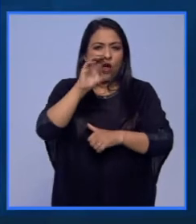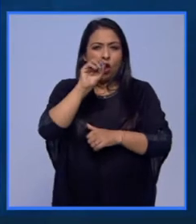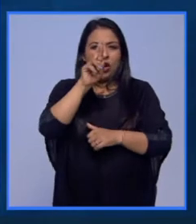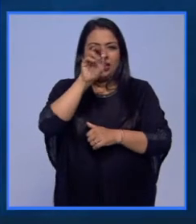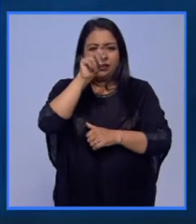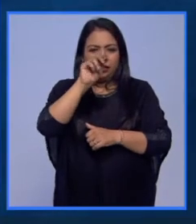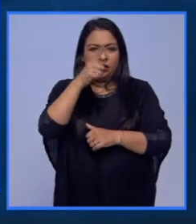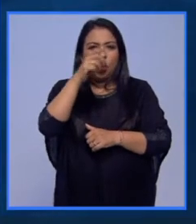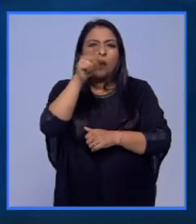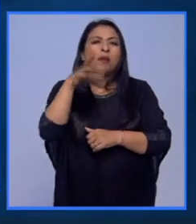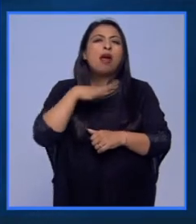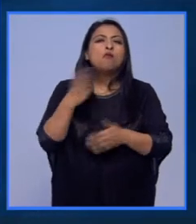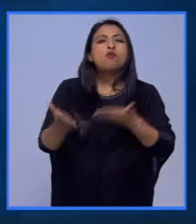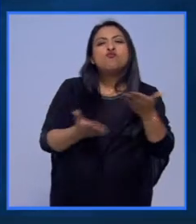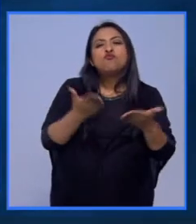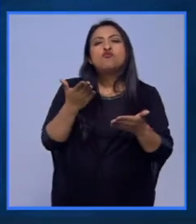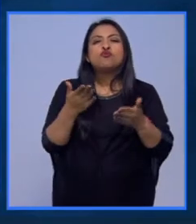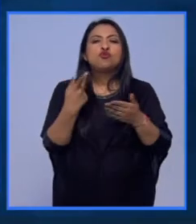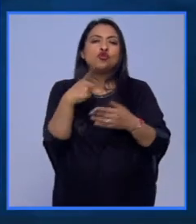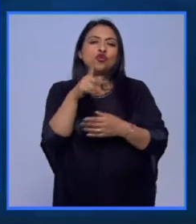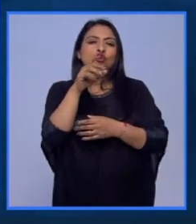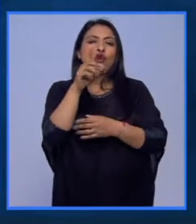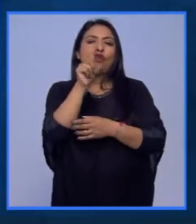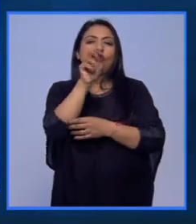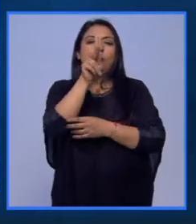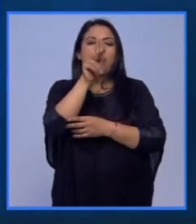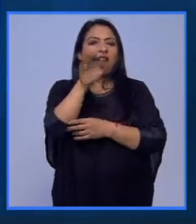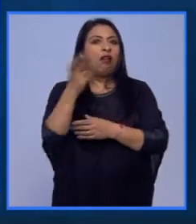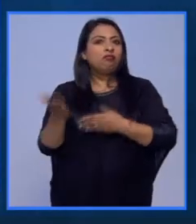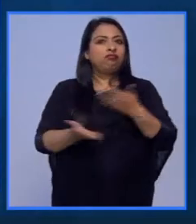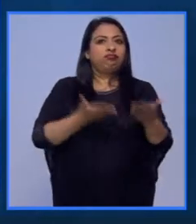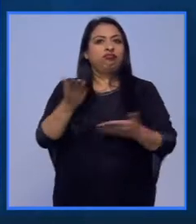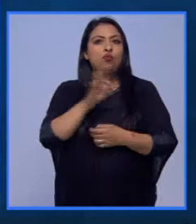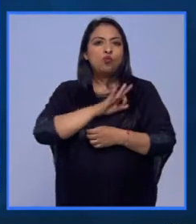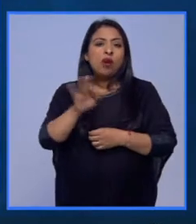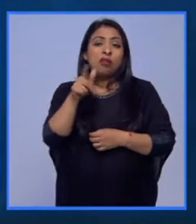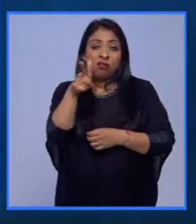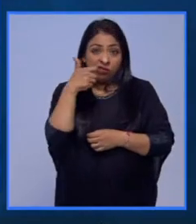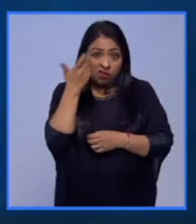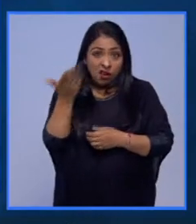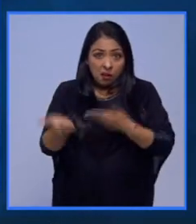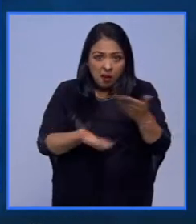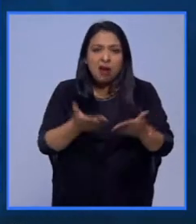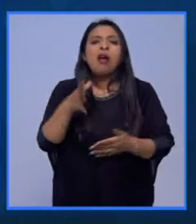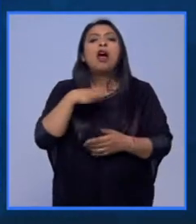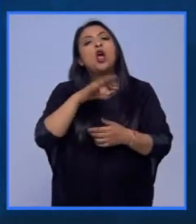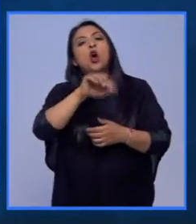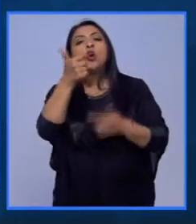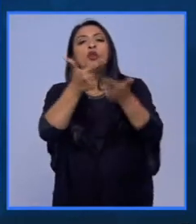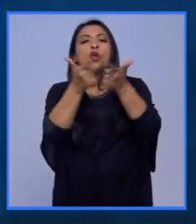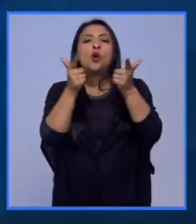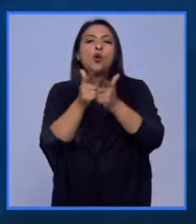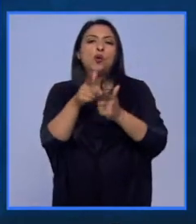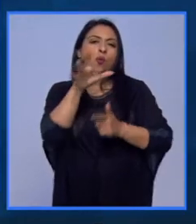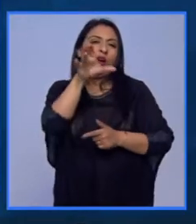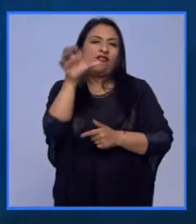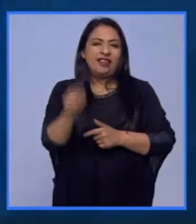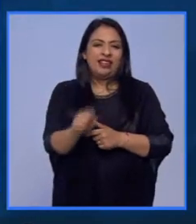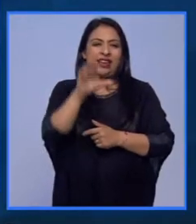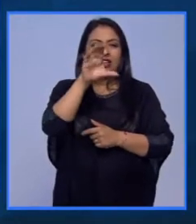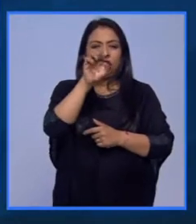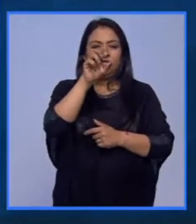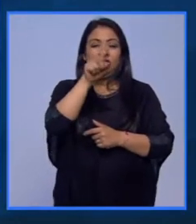con todos esos ritmos sabrosos, tropicales, muy bailables. Y para quien quiere bailar también tenemos a un grupo africano del